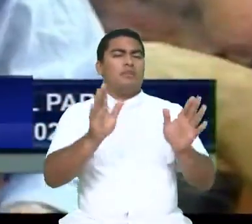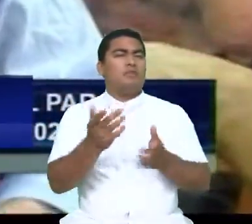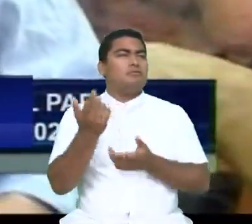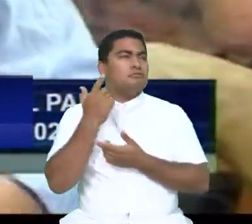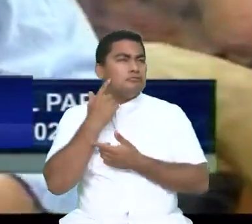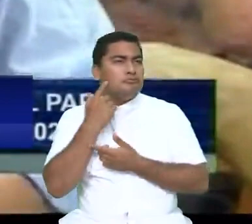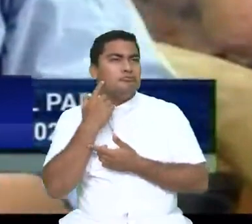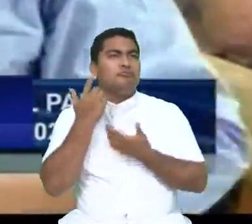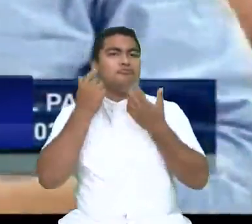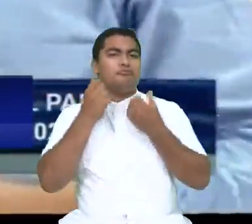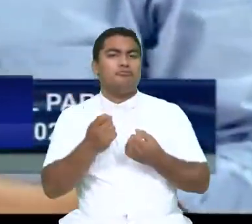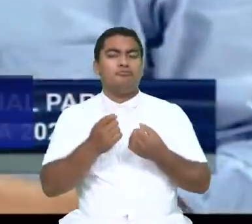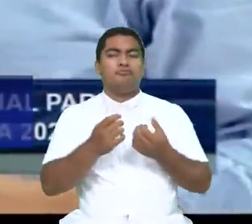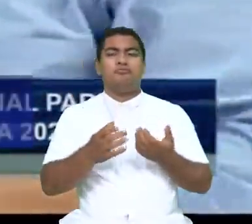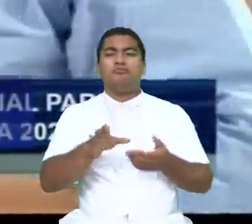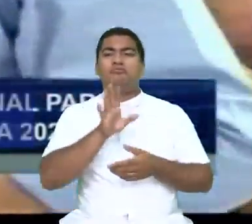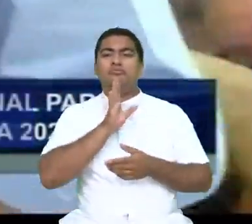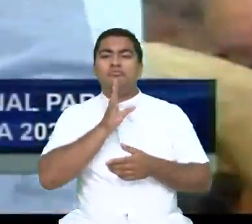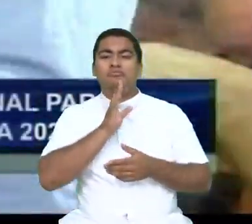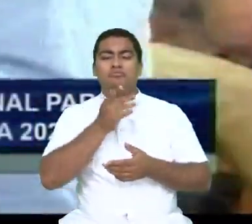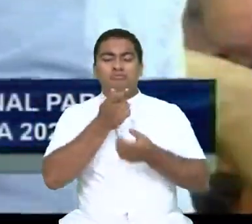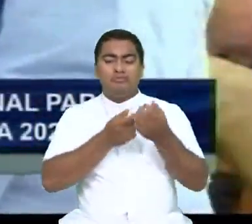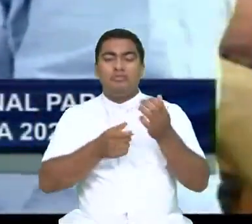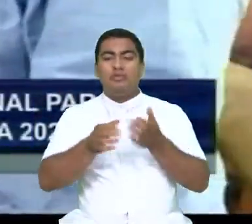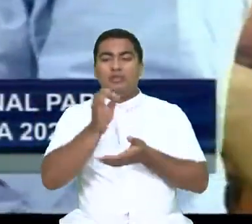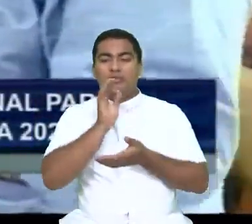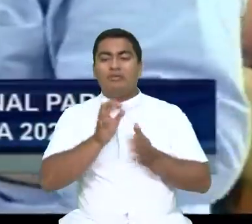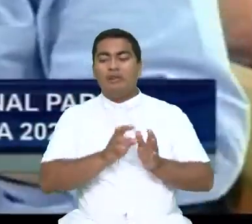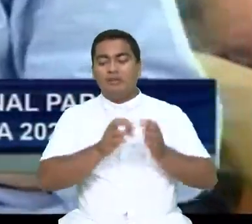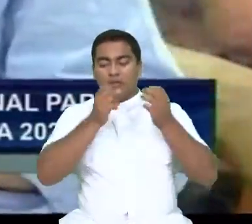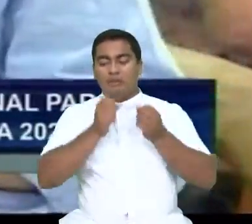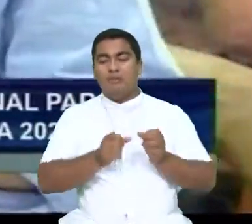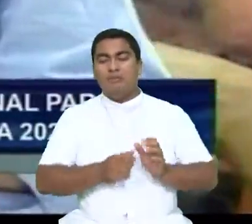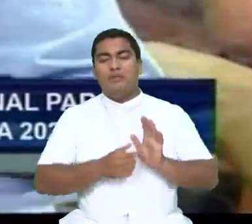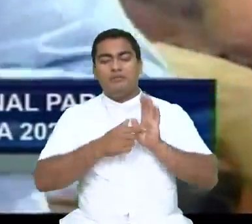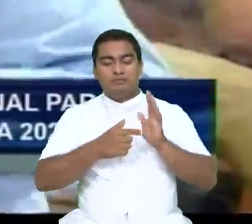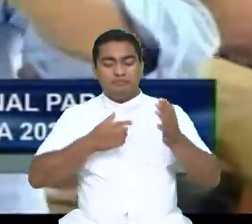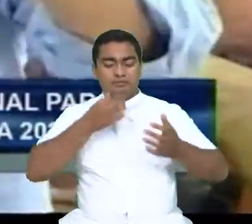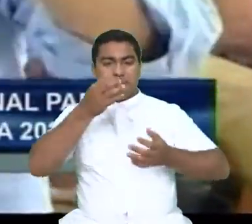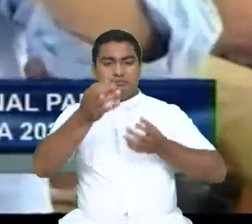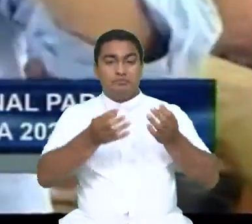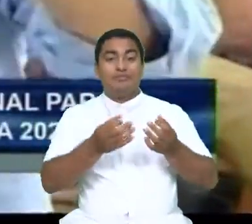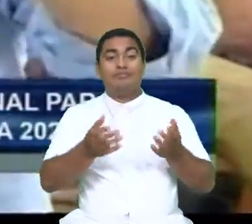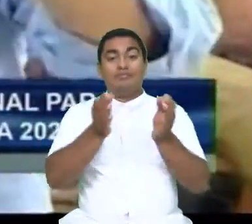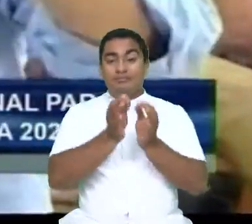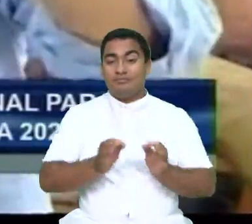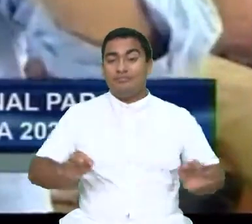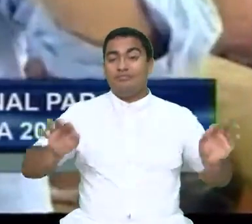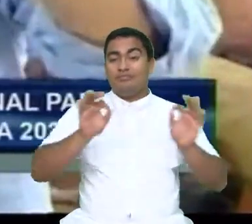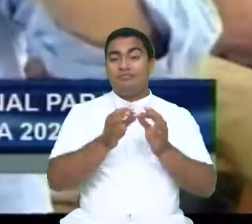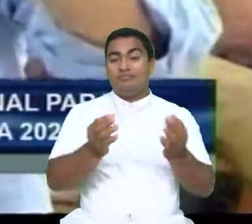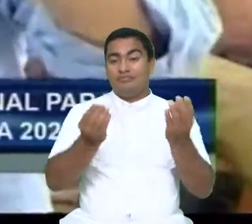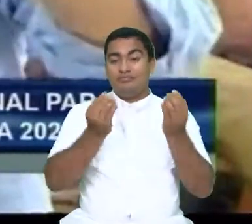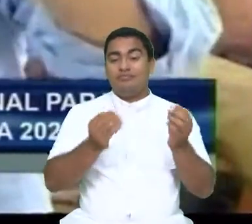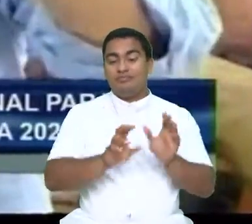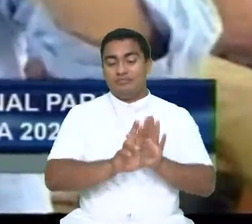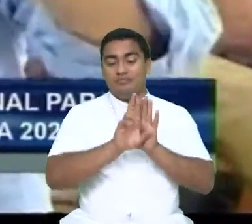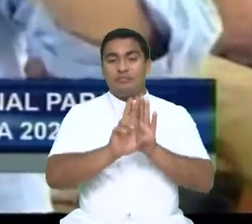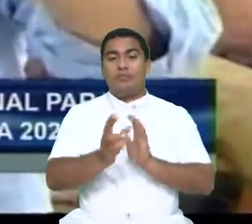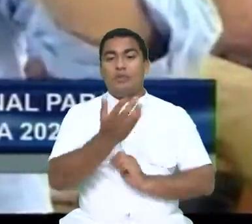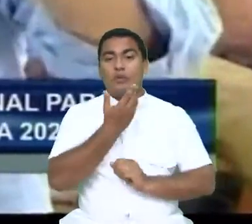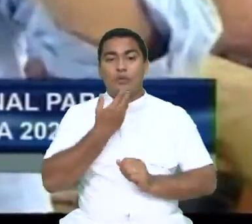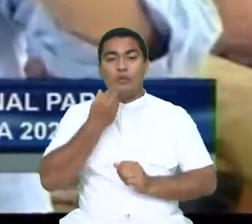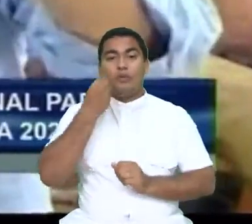de los cafetaleros que con gran orgullo compartía que aquí hay una importante representación de